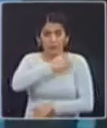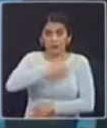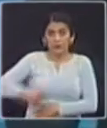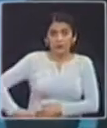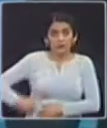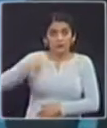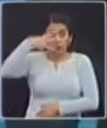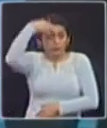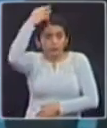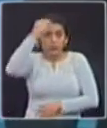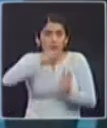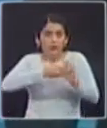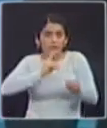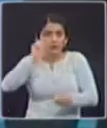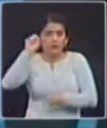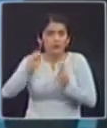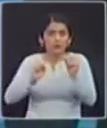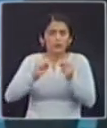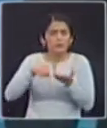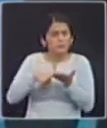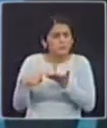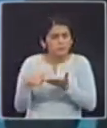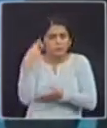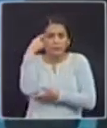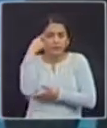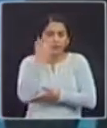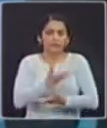novedades que surgen en el legislativo. Adelante.